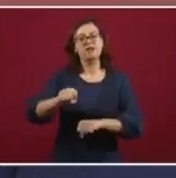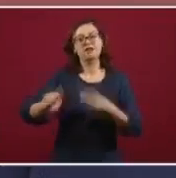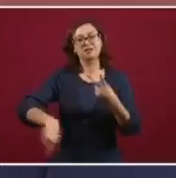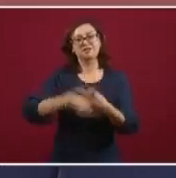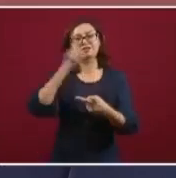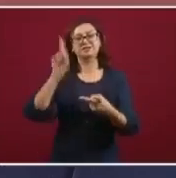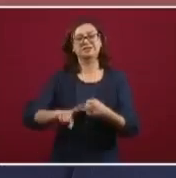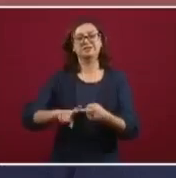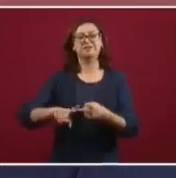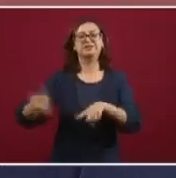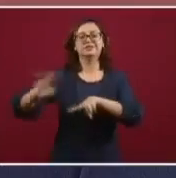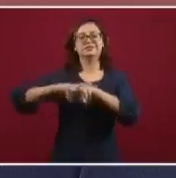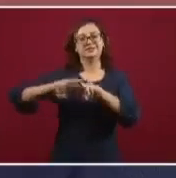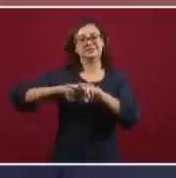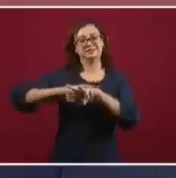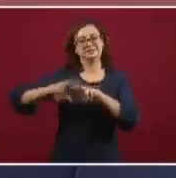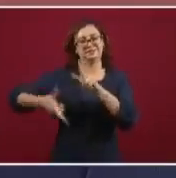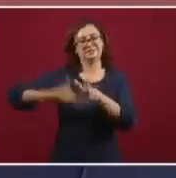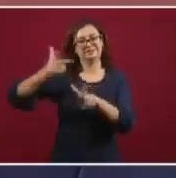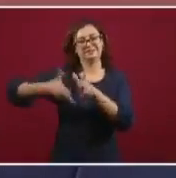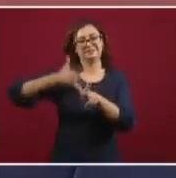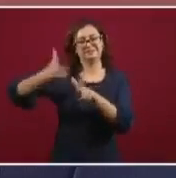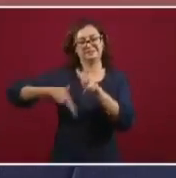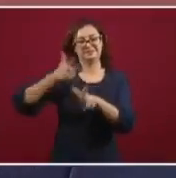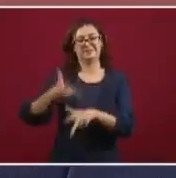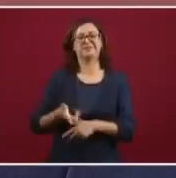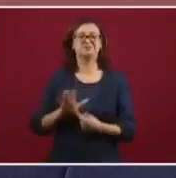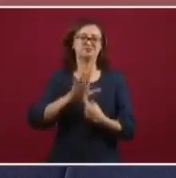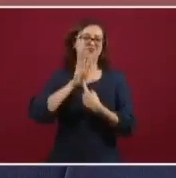Y va a ser de ferrocarriles y de caballos.